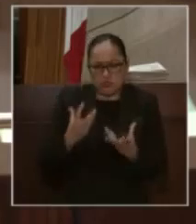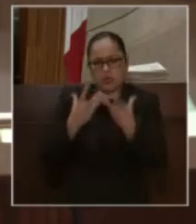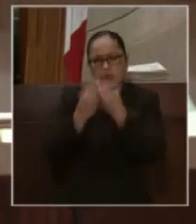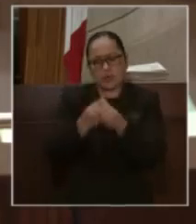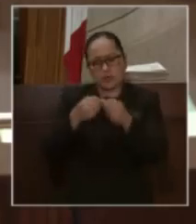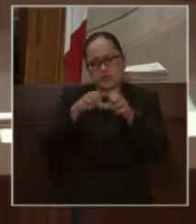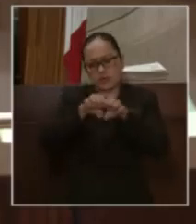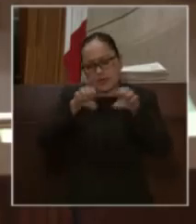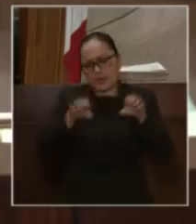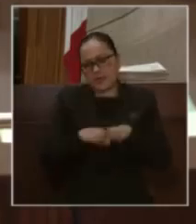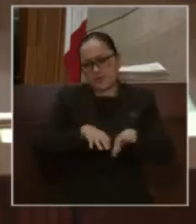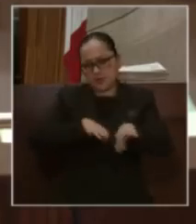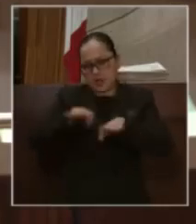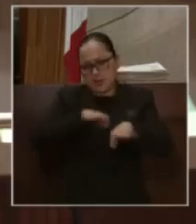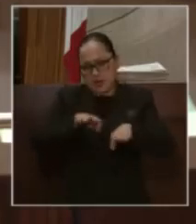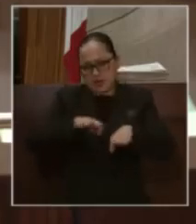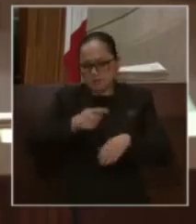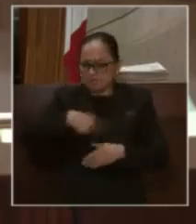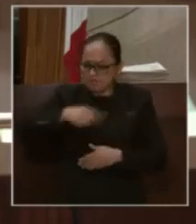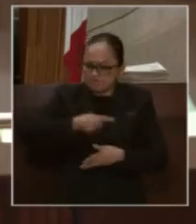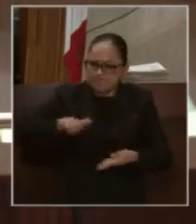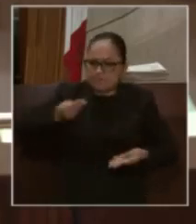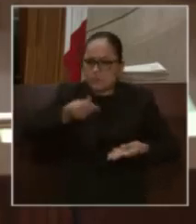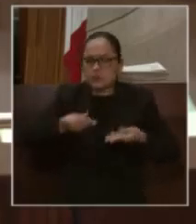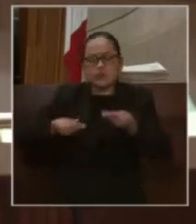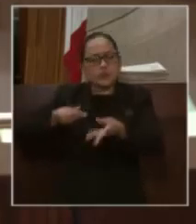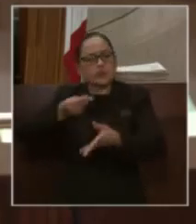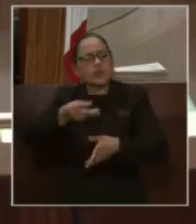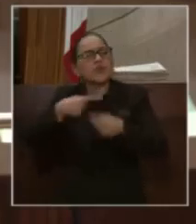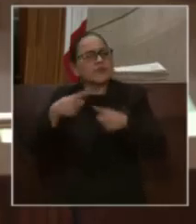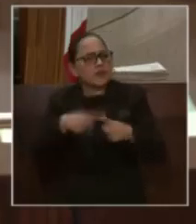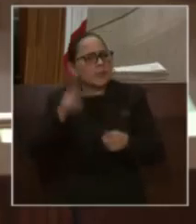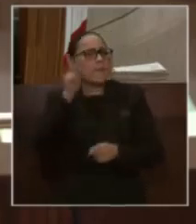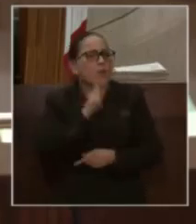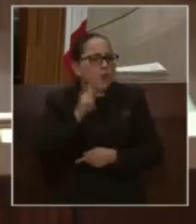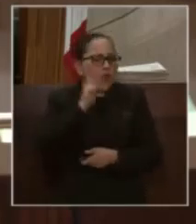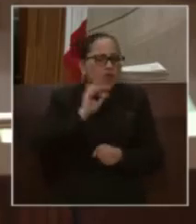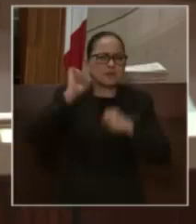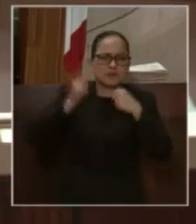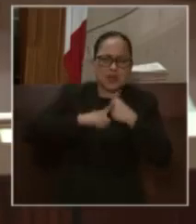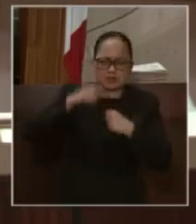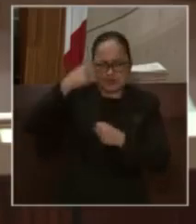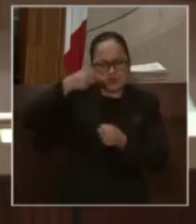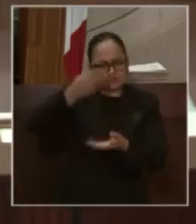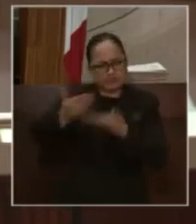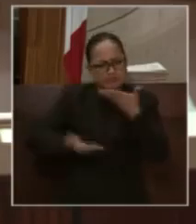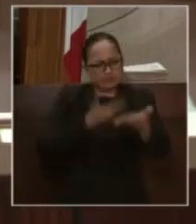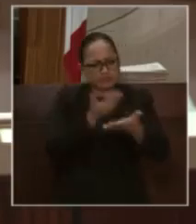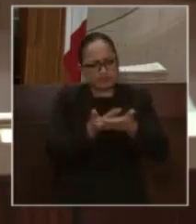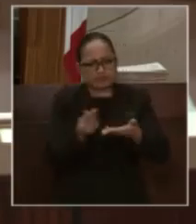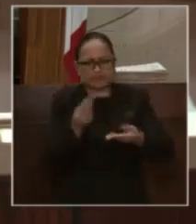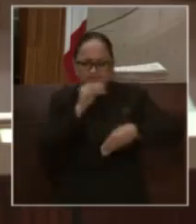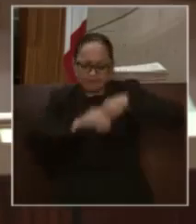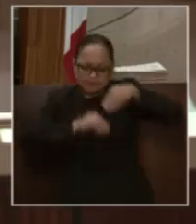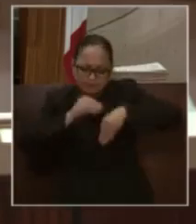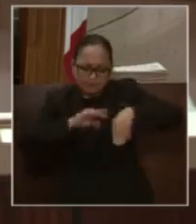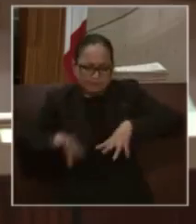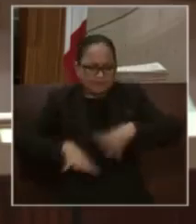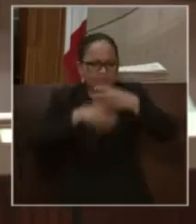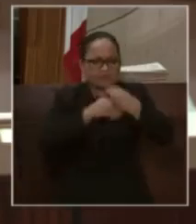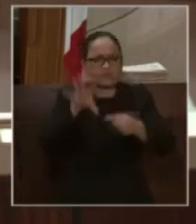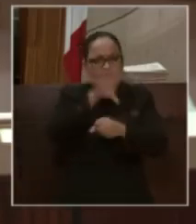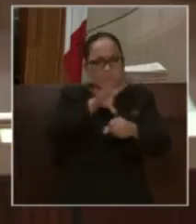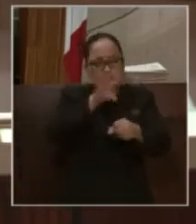en comisión y poder aportar elementos para fortalecer este proyecto